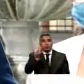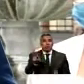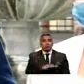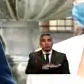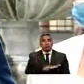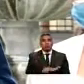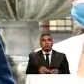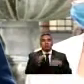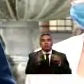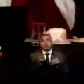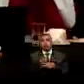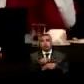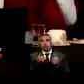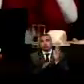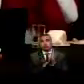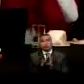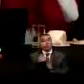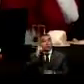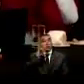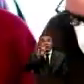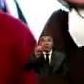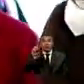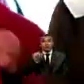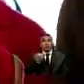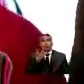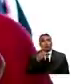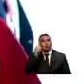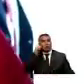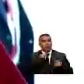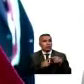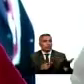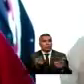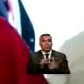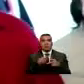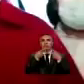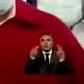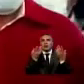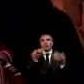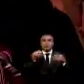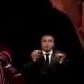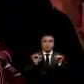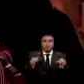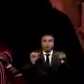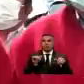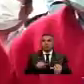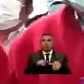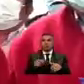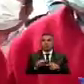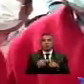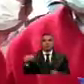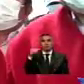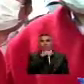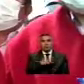reunión productiva. Mientras que para Issa y la dirigencia no hubo acuerdos y ya anunciaban su intención de movilizarse.